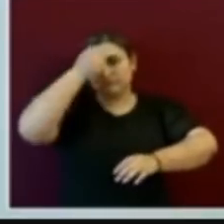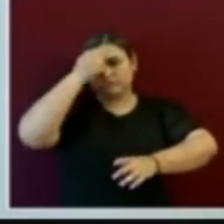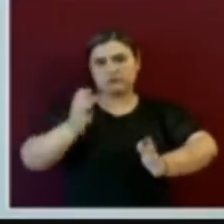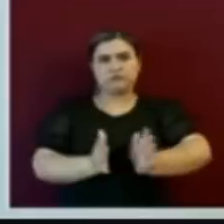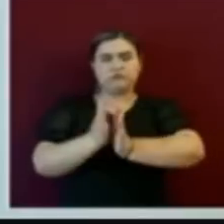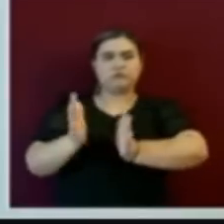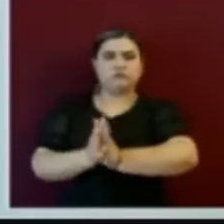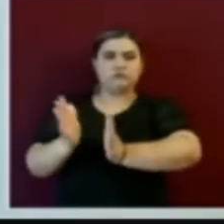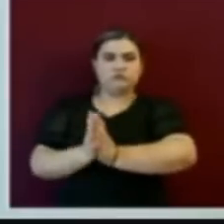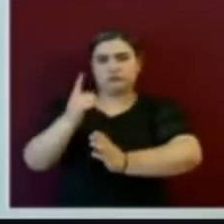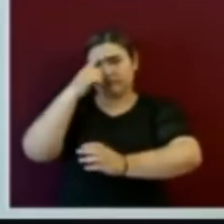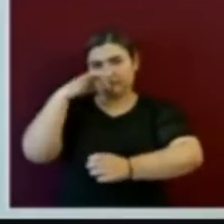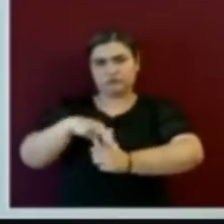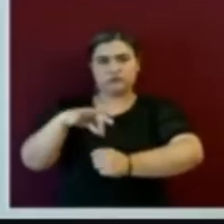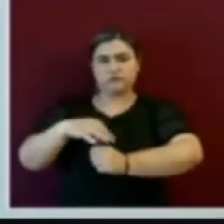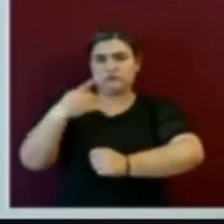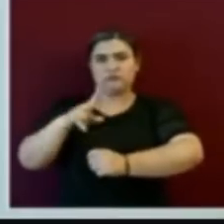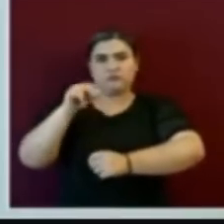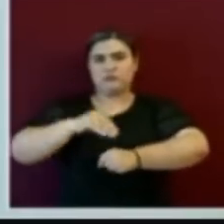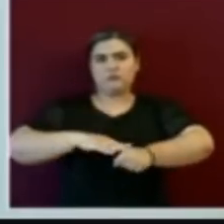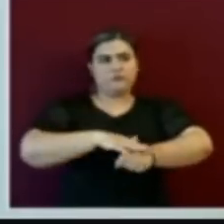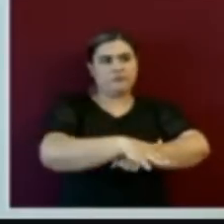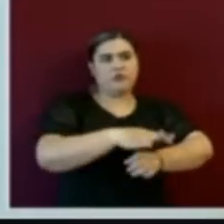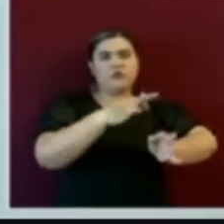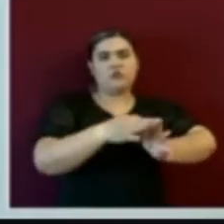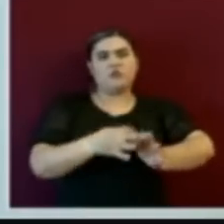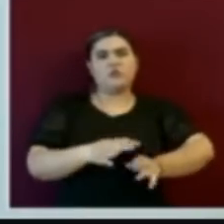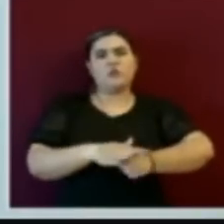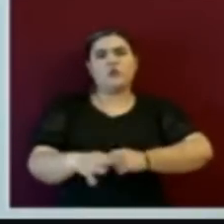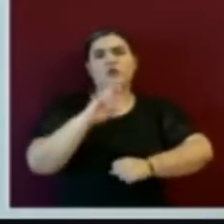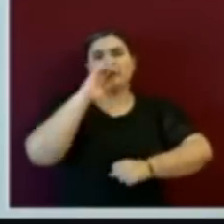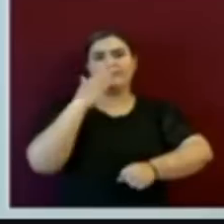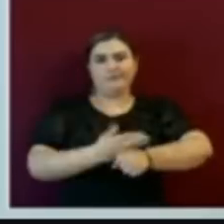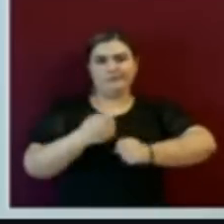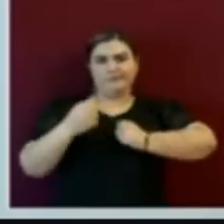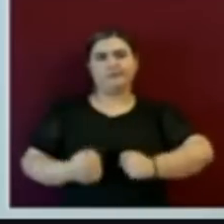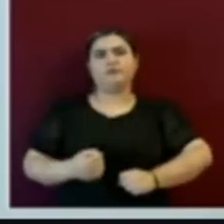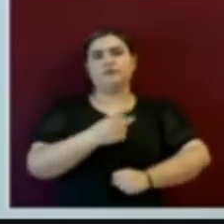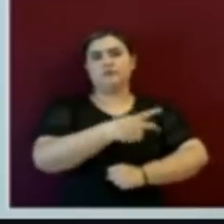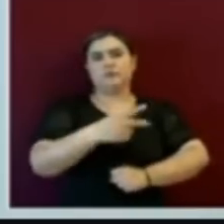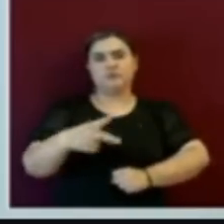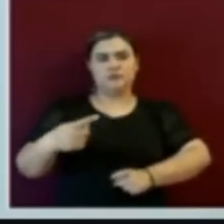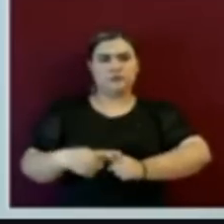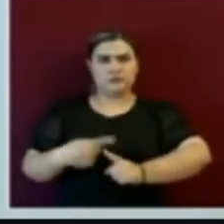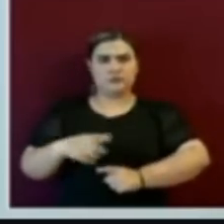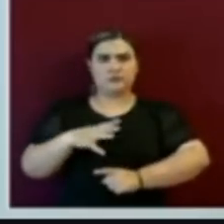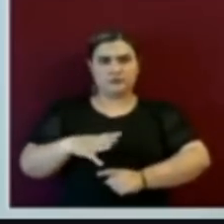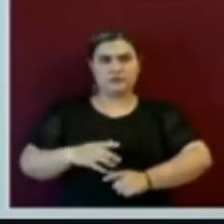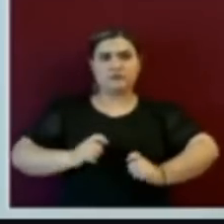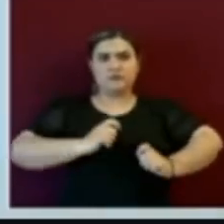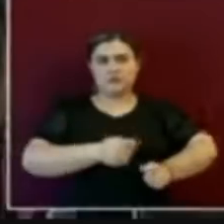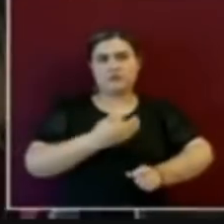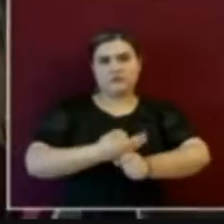de proselitismo sin afectar el cumplimiento de la responsabilidad que ahora tengan